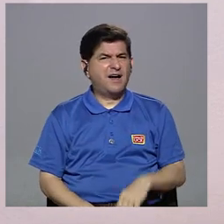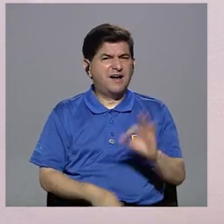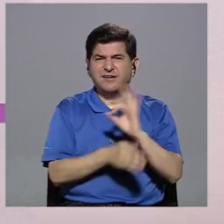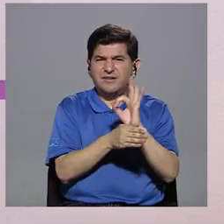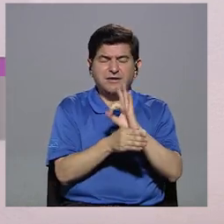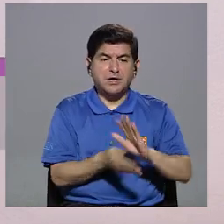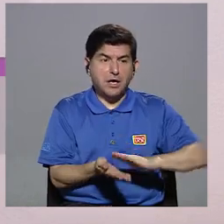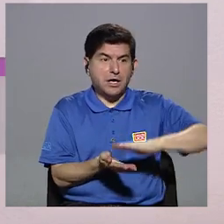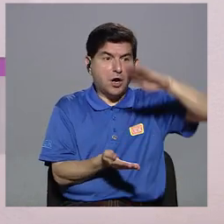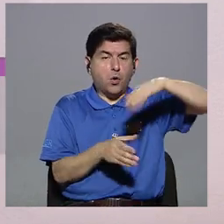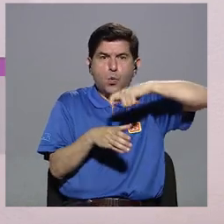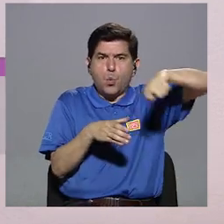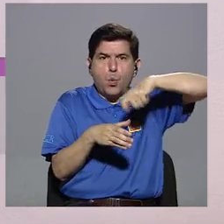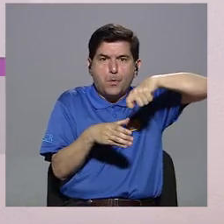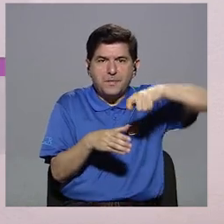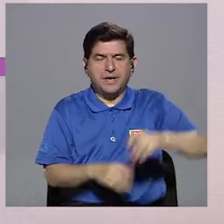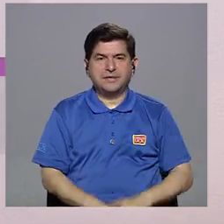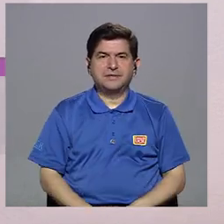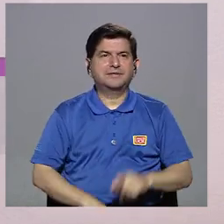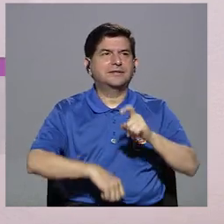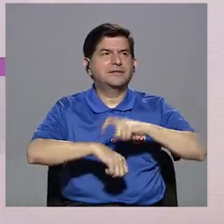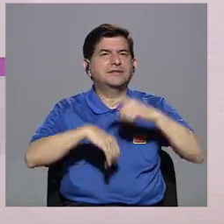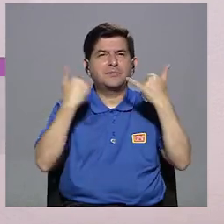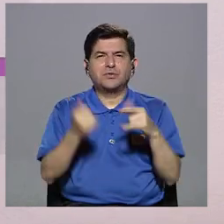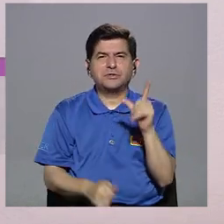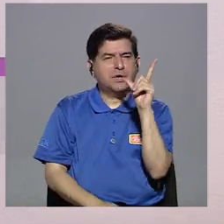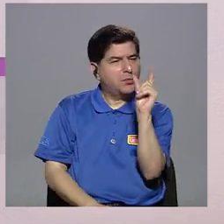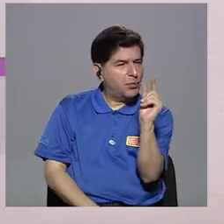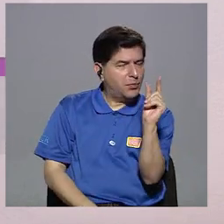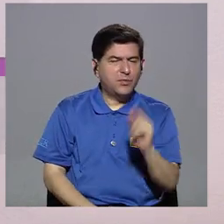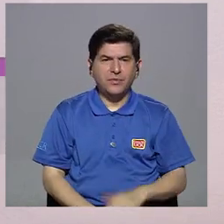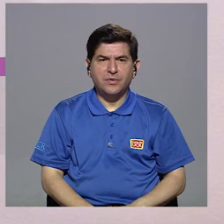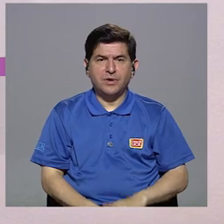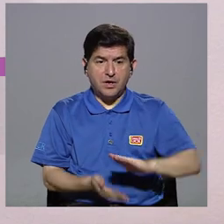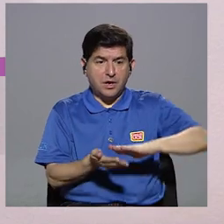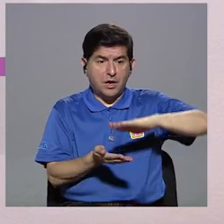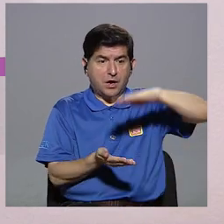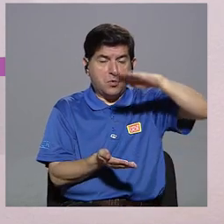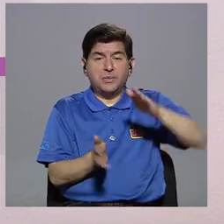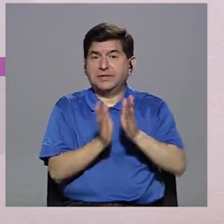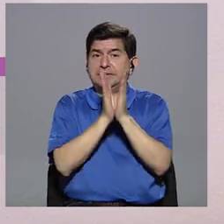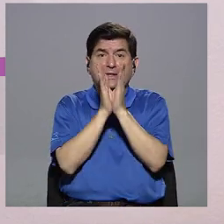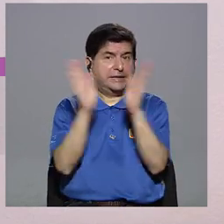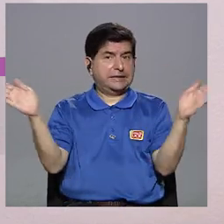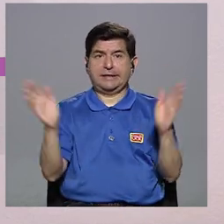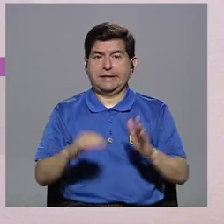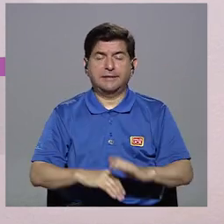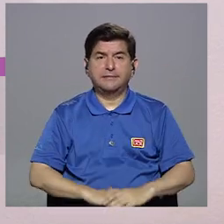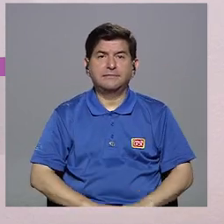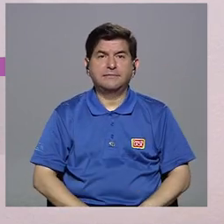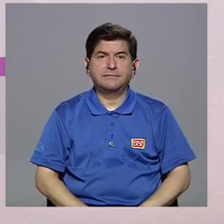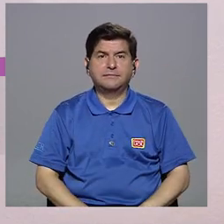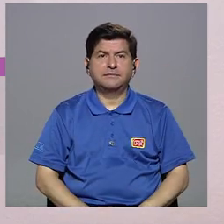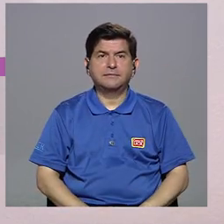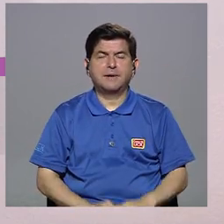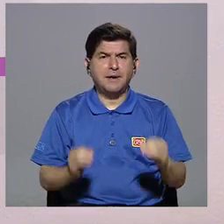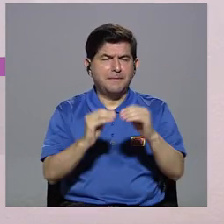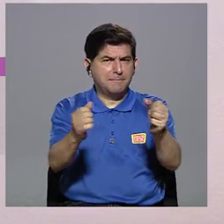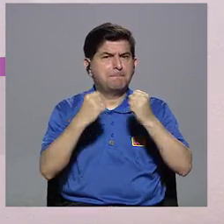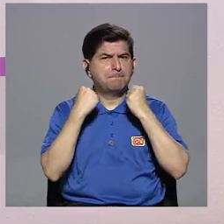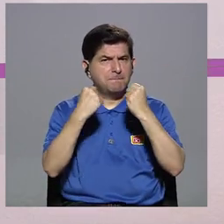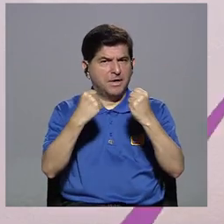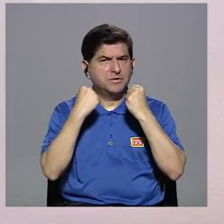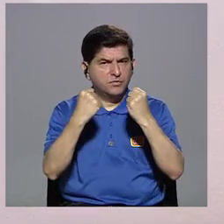sube el azúcar de generalmente en periodos ya cortos y se le sube el azúcar en general más